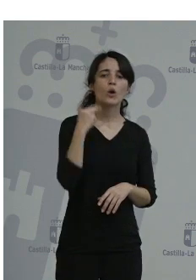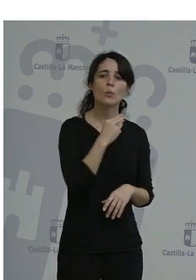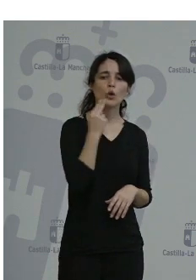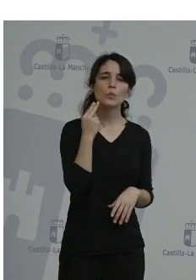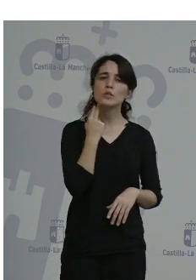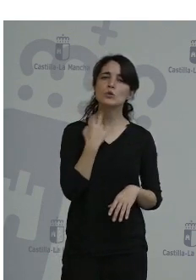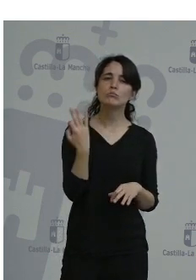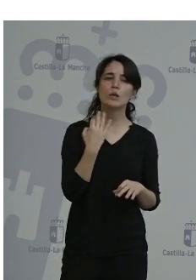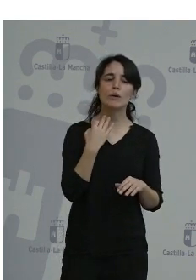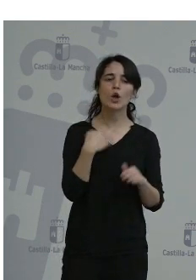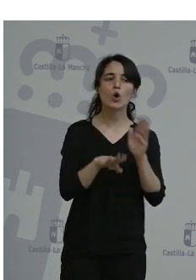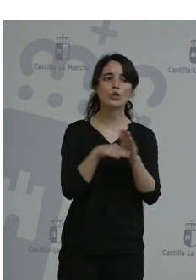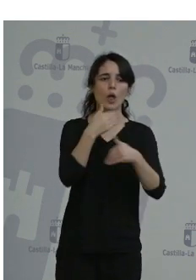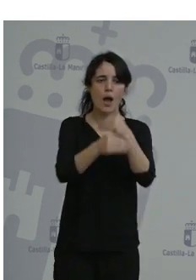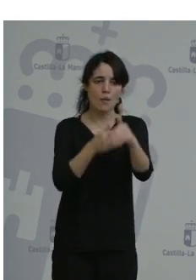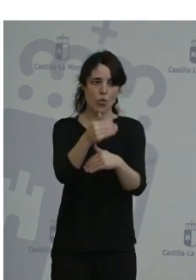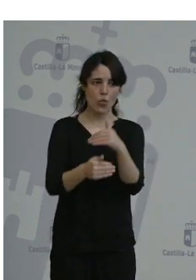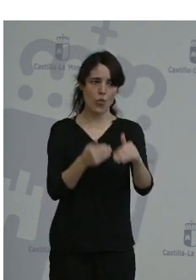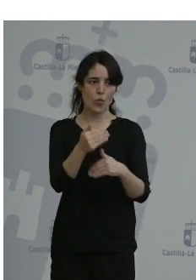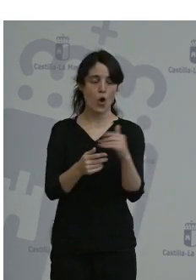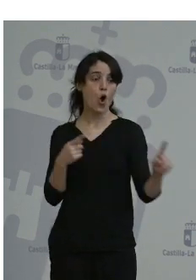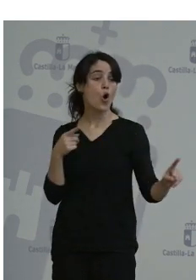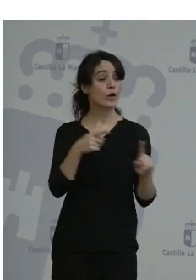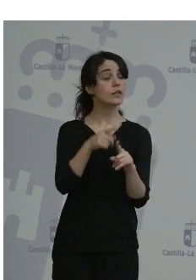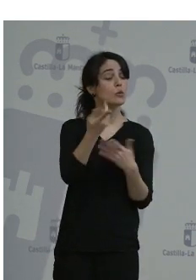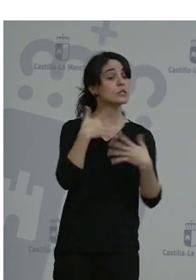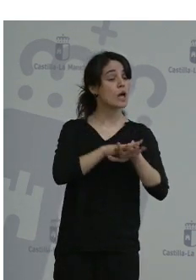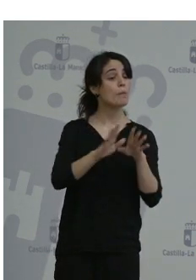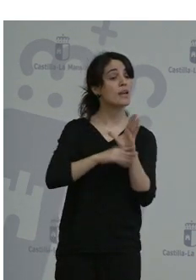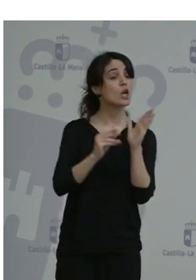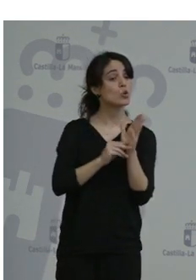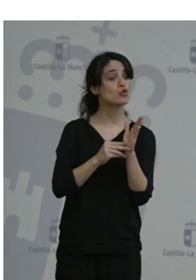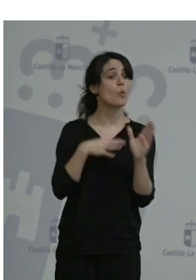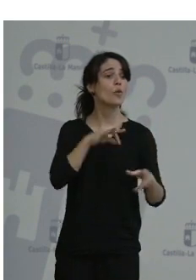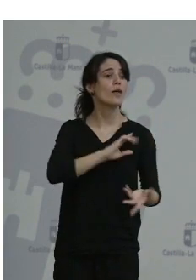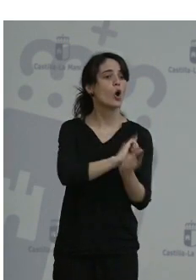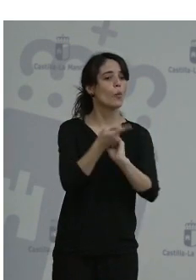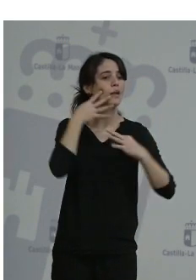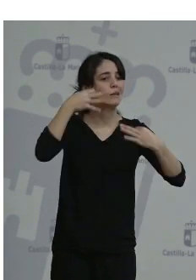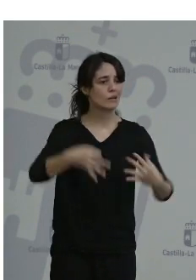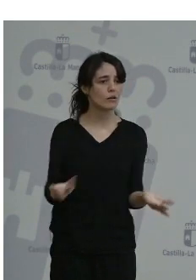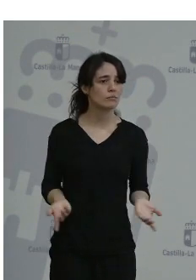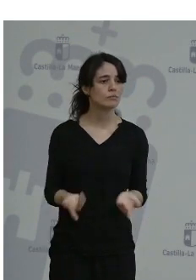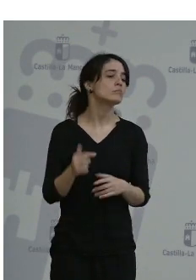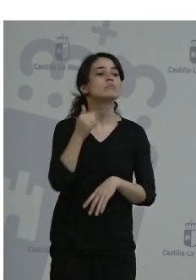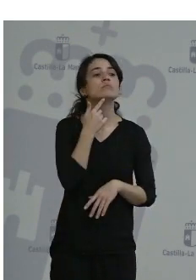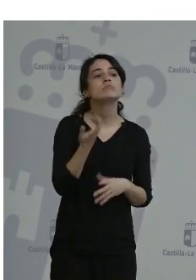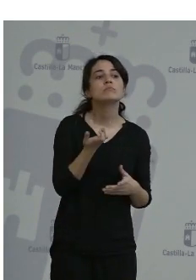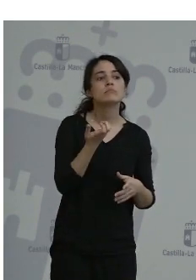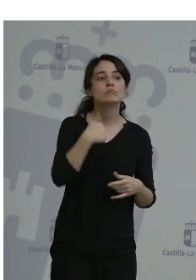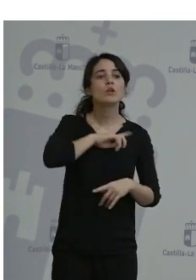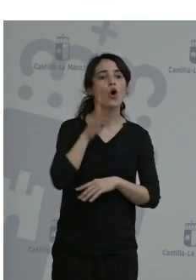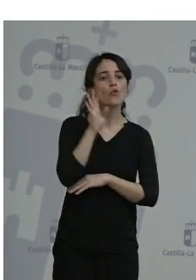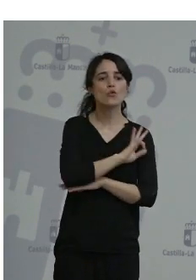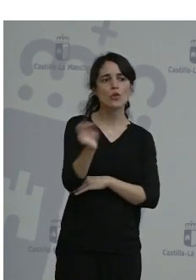avanzando para que esa inclusión sea real. Yo, antes de desbozar un poco qué avance Fundación y qué vamos a hacer